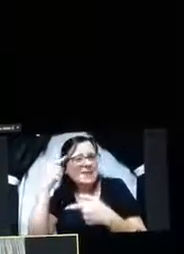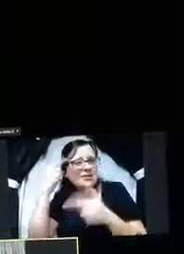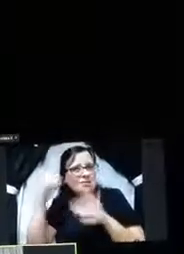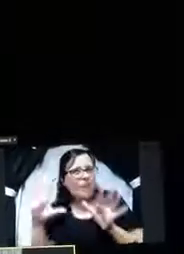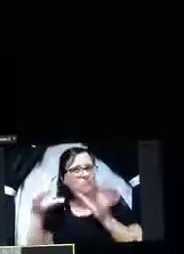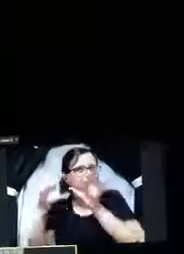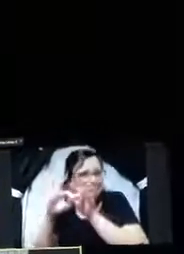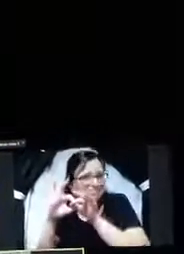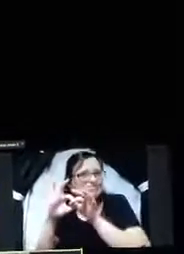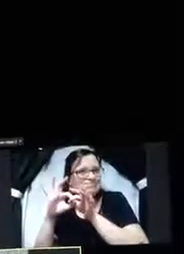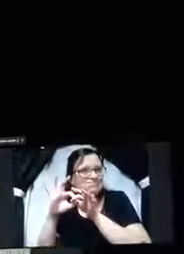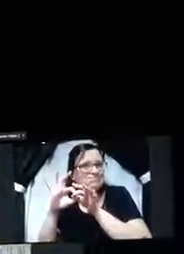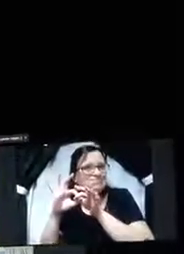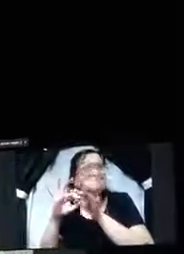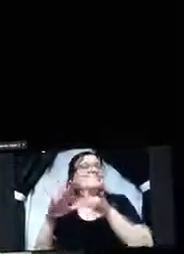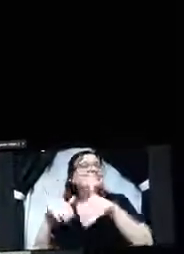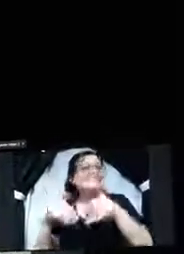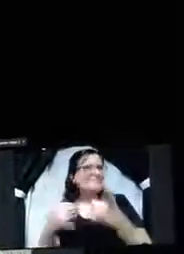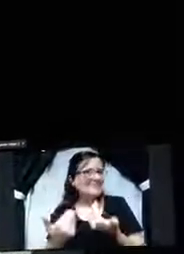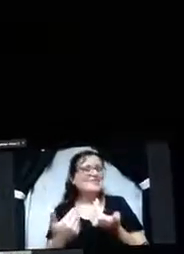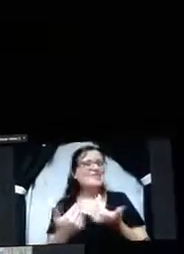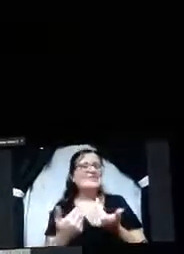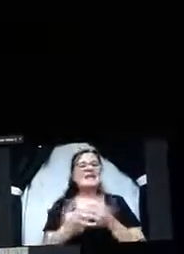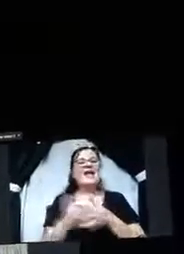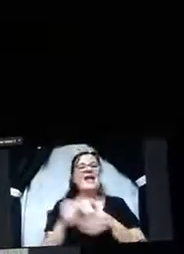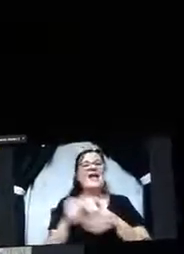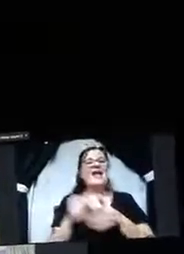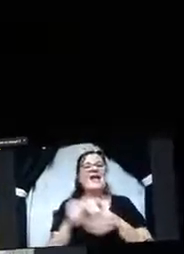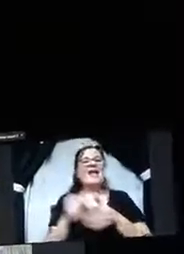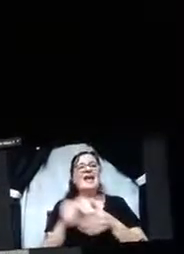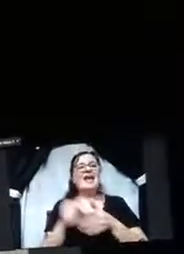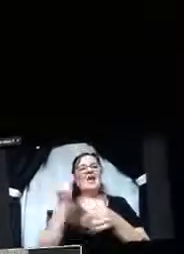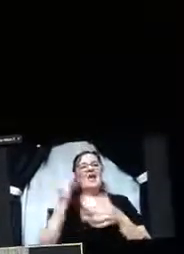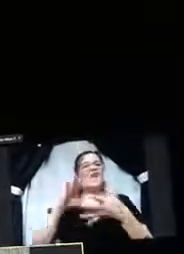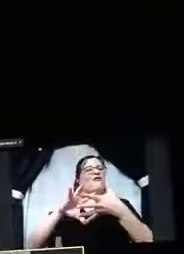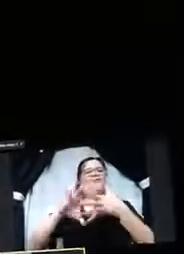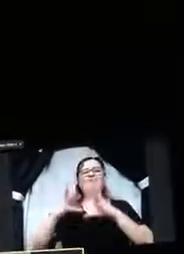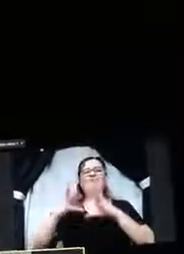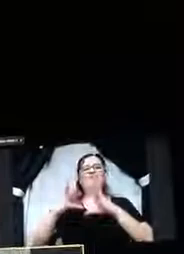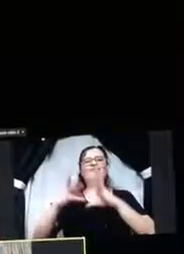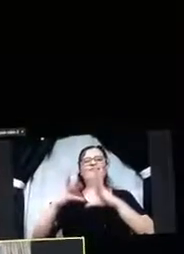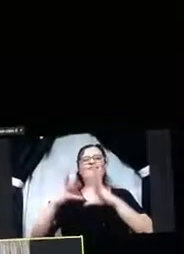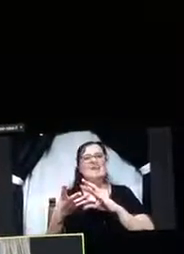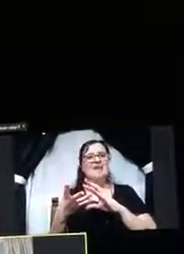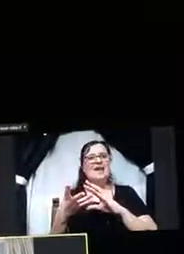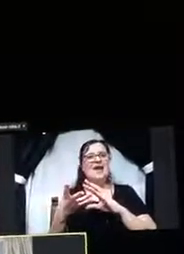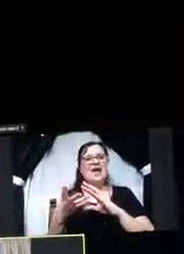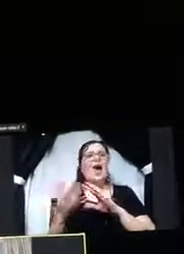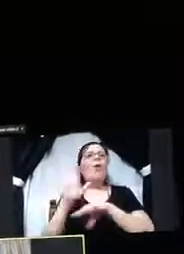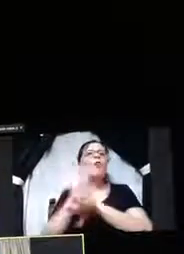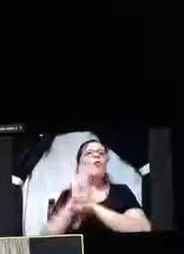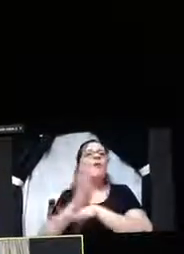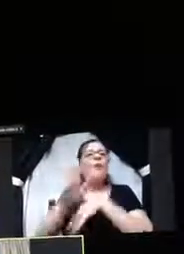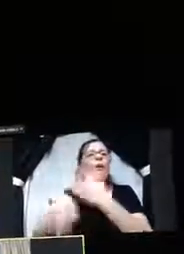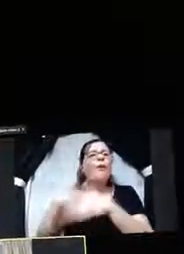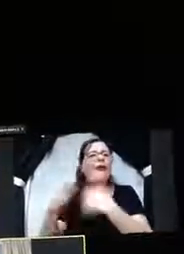perfecto, sí. Y lo ideal, ¿no? Que ideal. siempre que sean los encuentros divertidos para